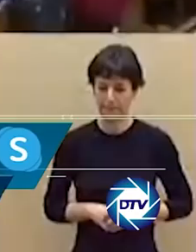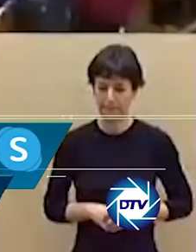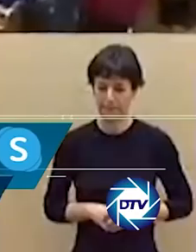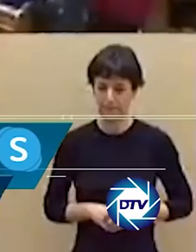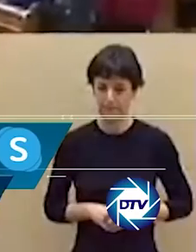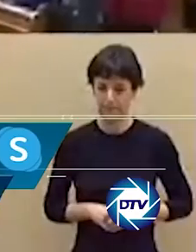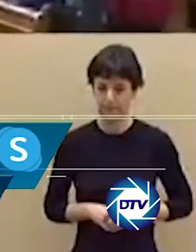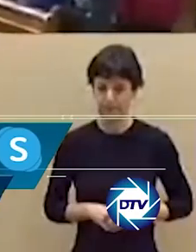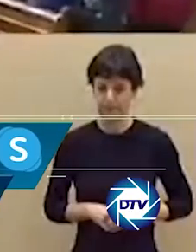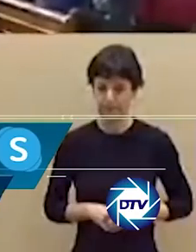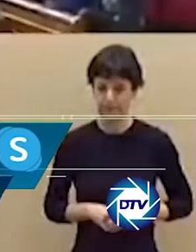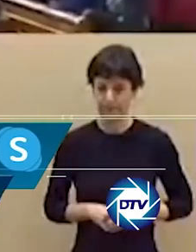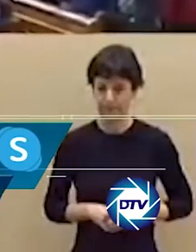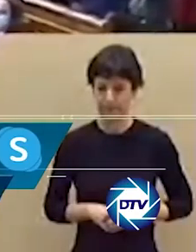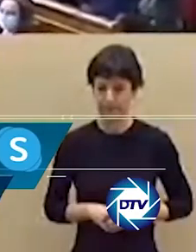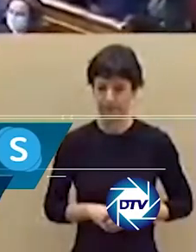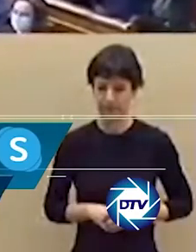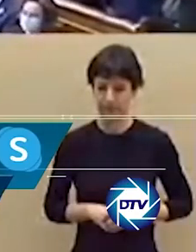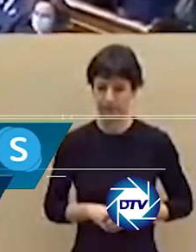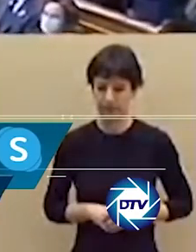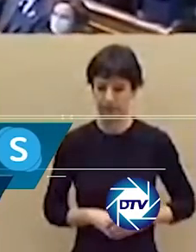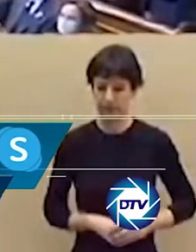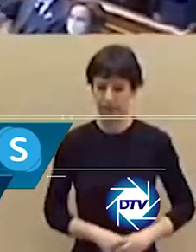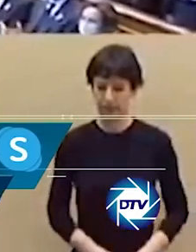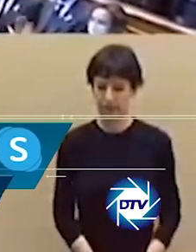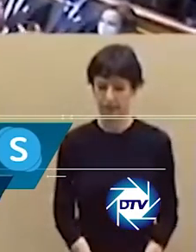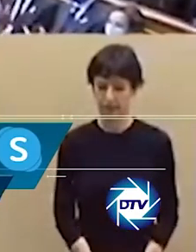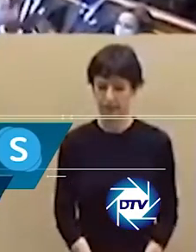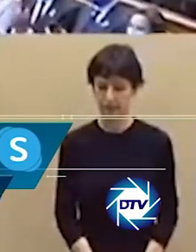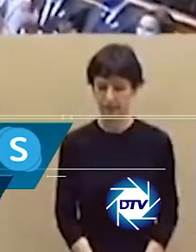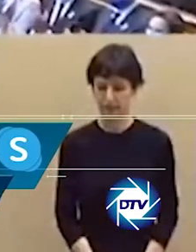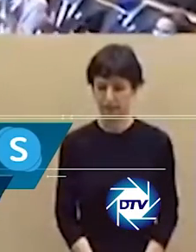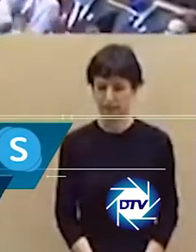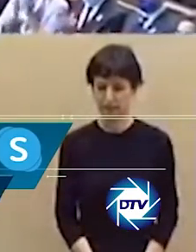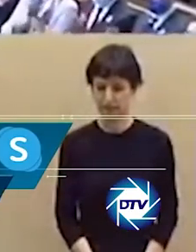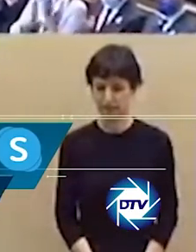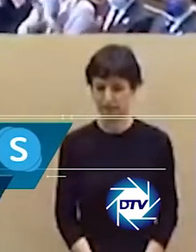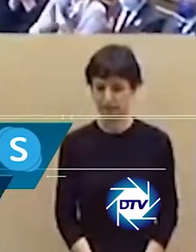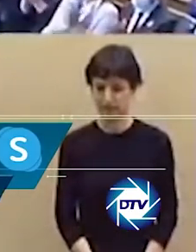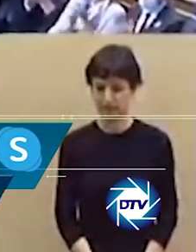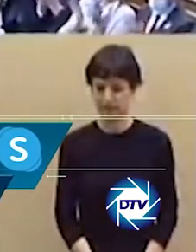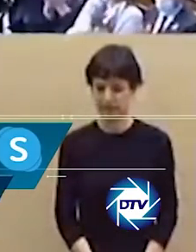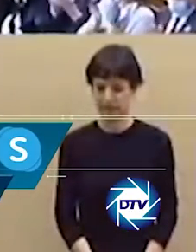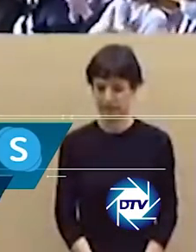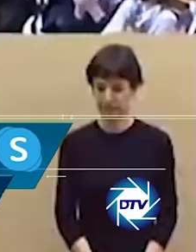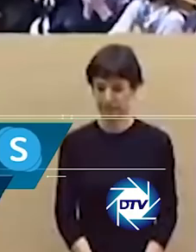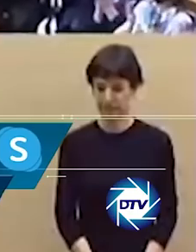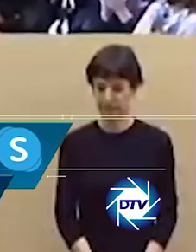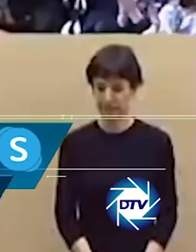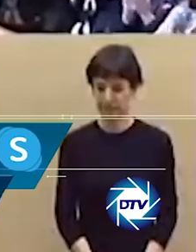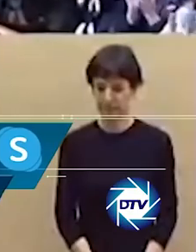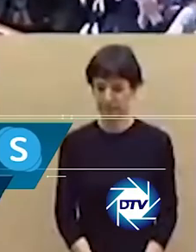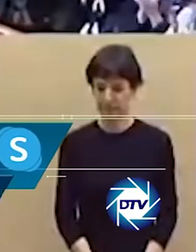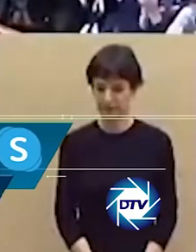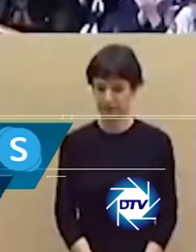nada afortunado. Pero vamos, yo creo que en este caso es una vez ya solventado ese malentendido. Yo creo que en este momento